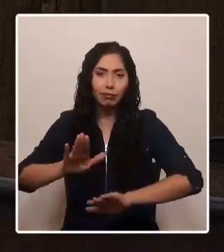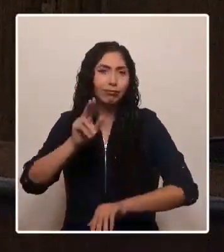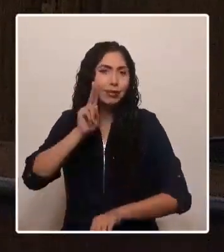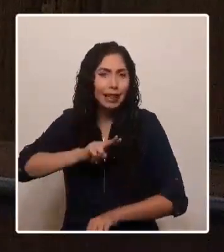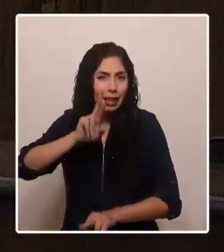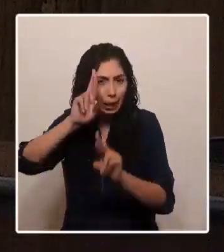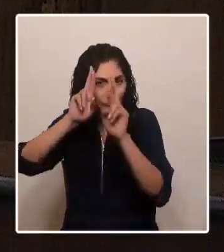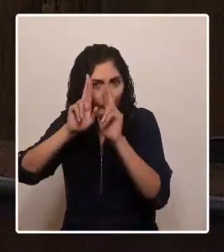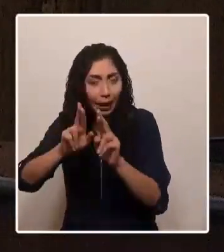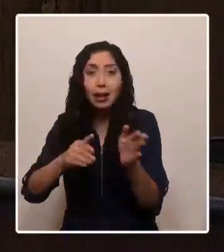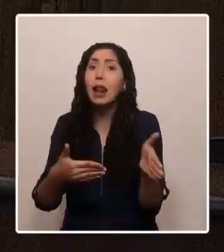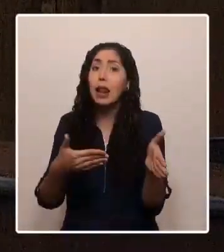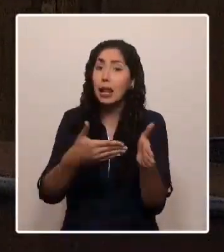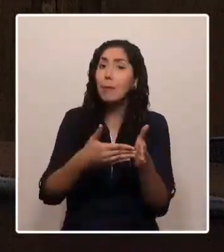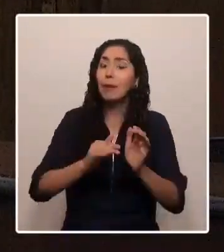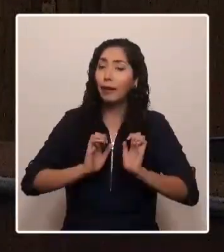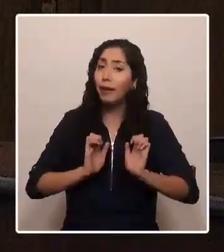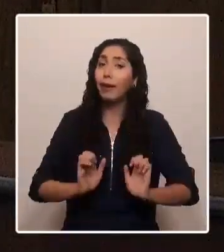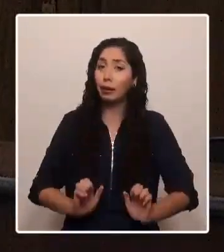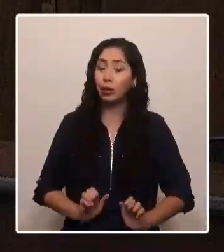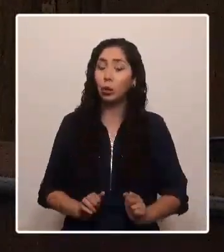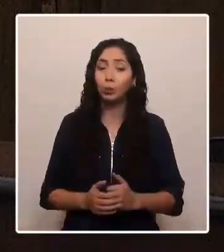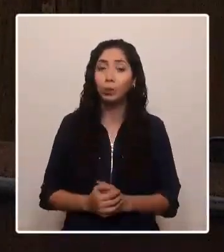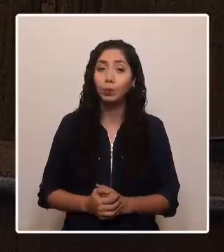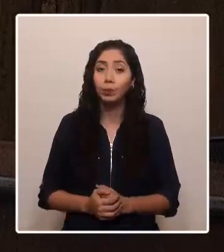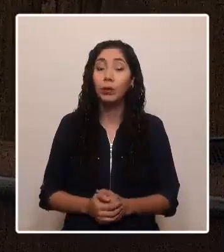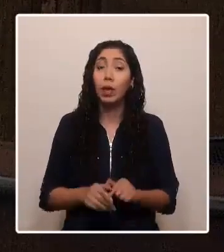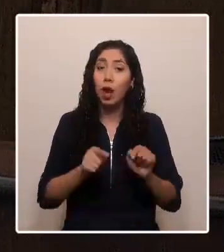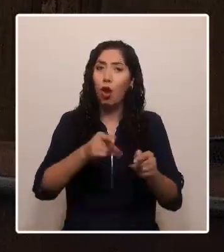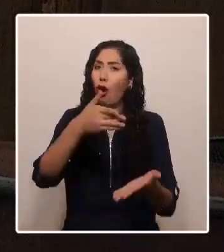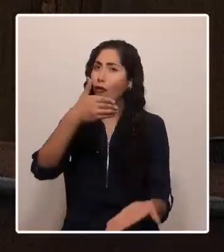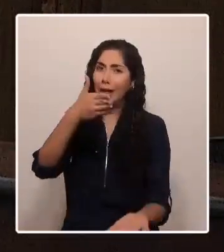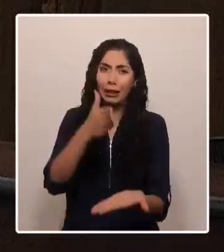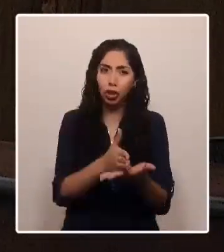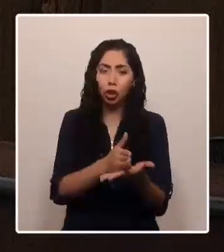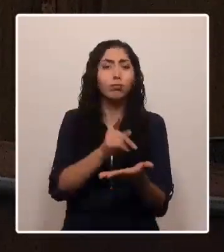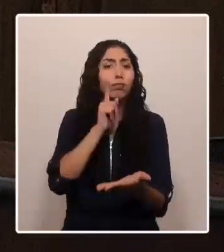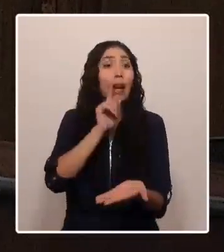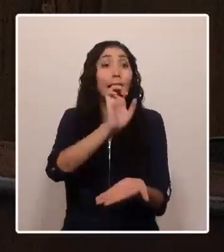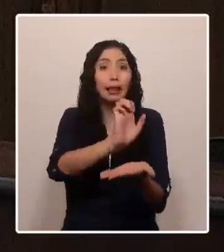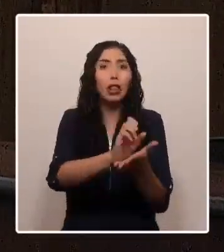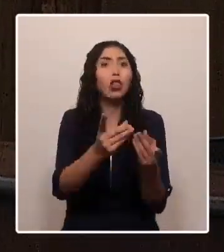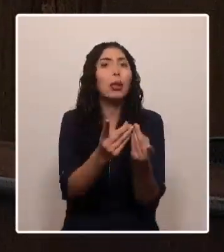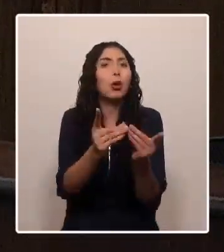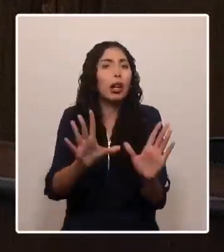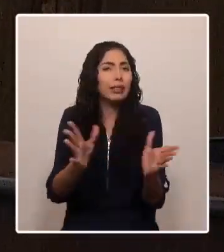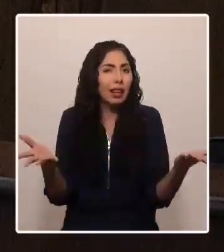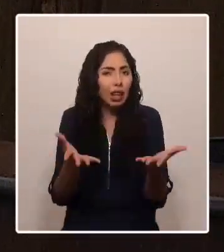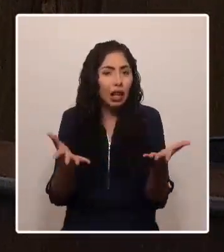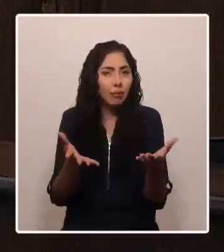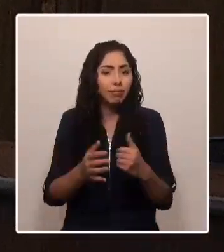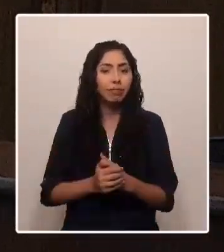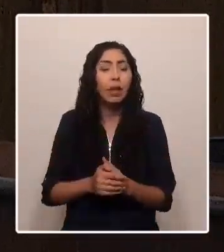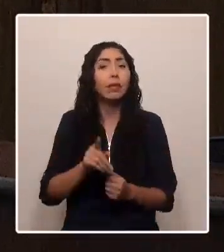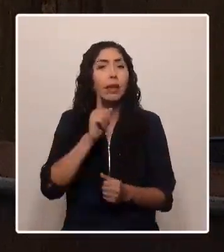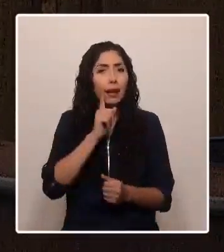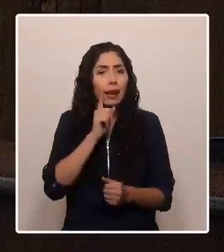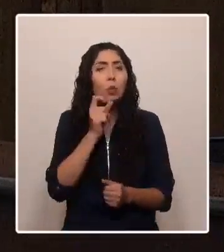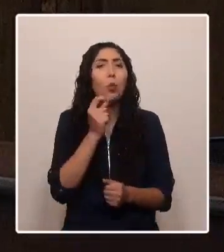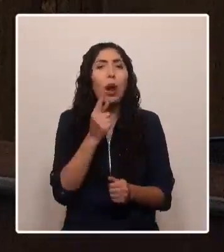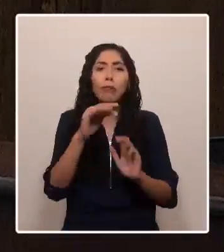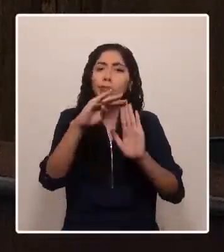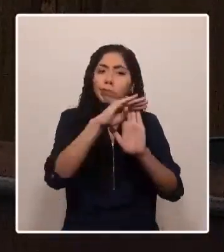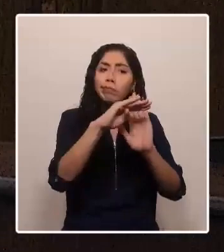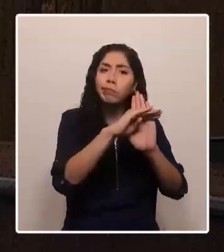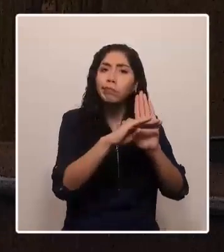límites éticos. Es una obligación de los Estados democráticos orientar y establecer las líneas de acción para